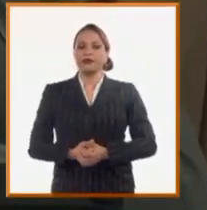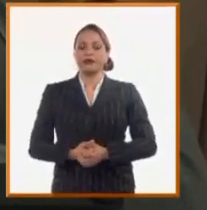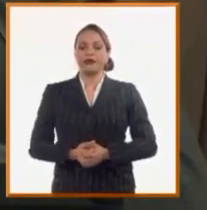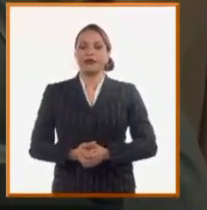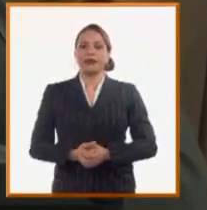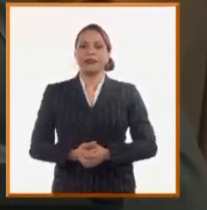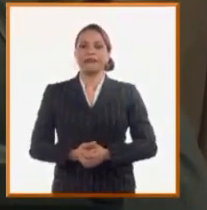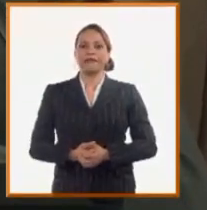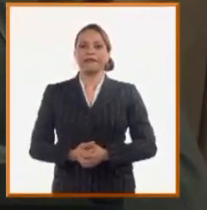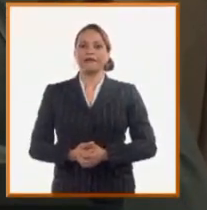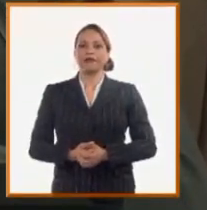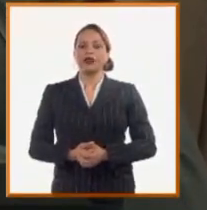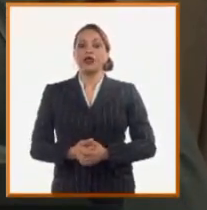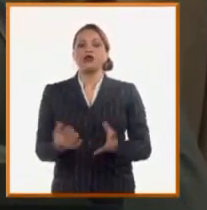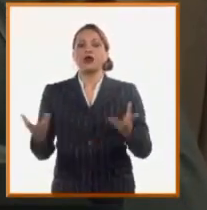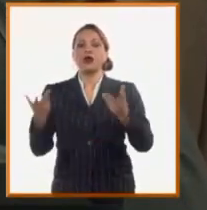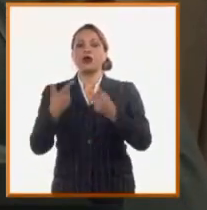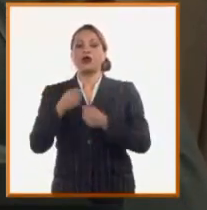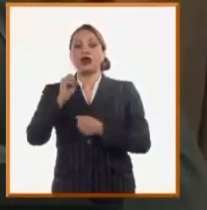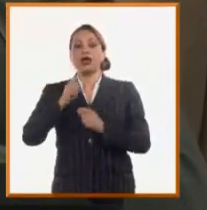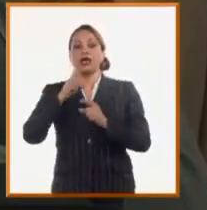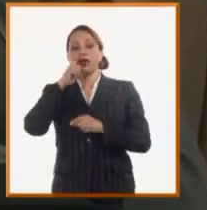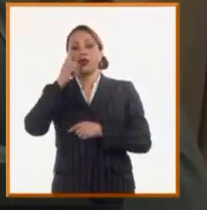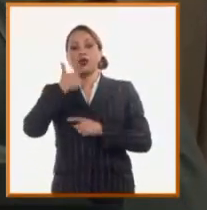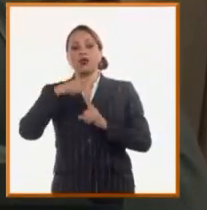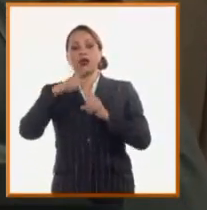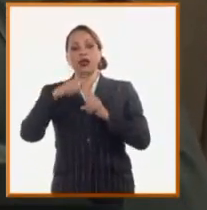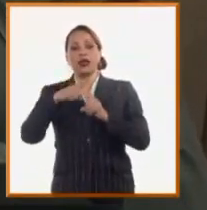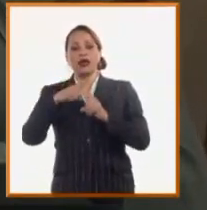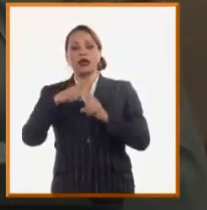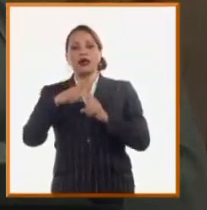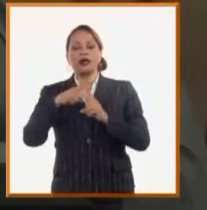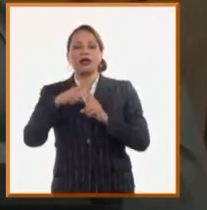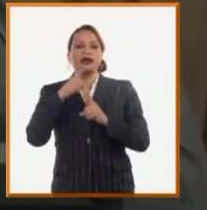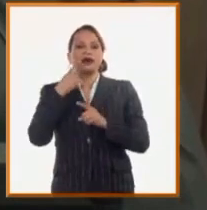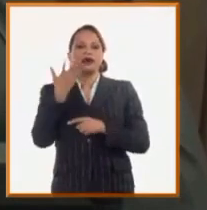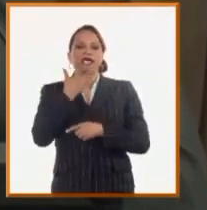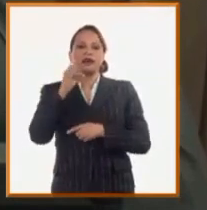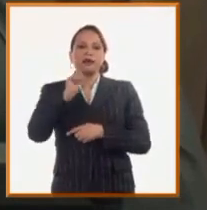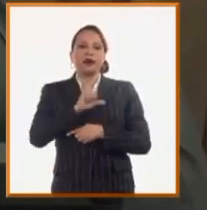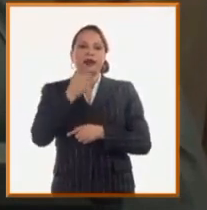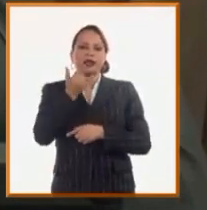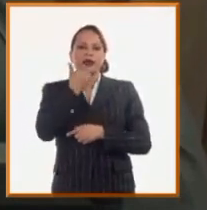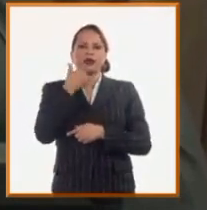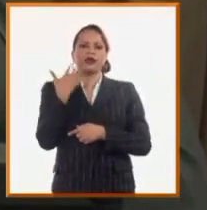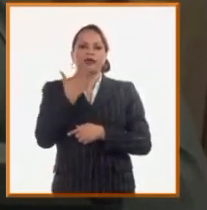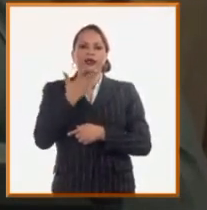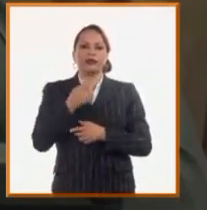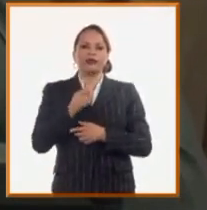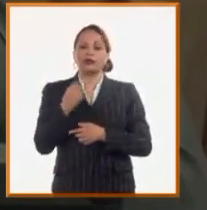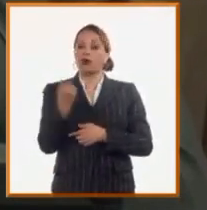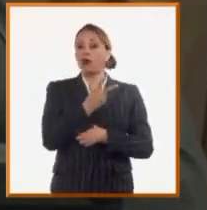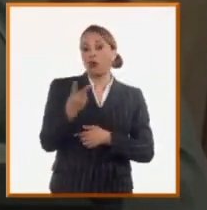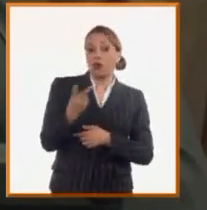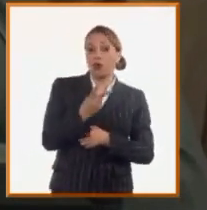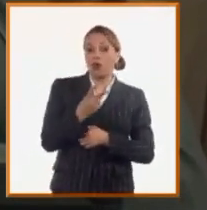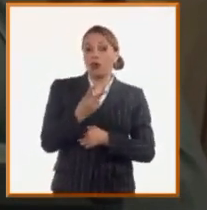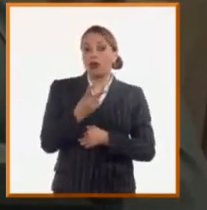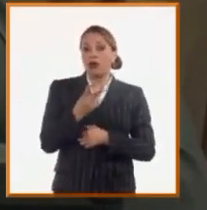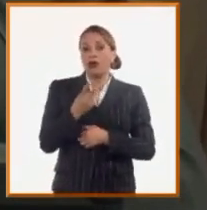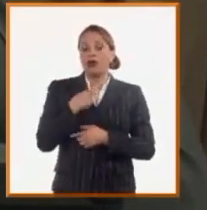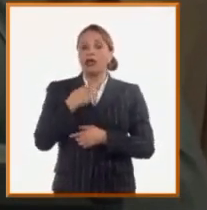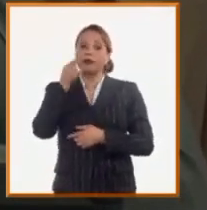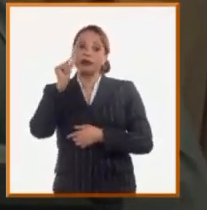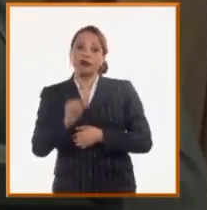Cuando no se le han cobrado los impuestos que tienen que hacer, ¿quién lo ha hecho mal? Lo han hecho mal los dos, el que no ha sido